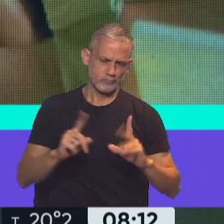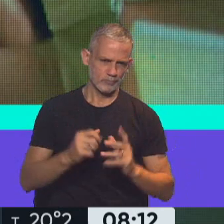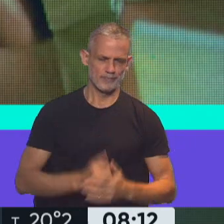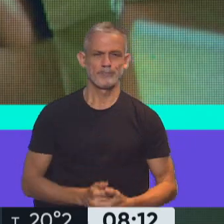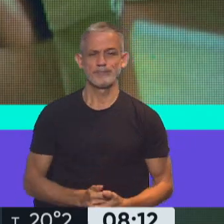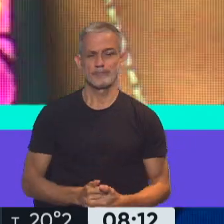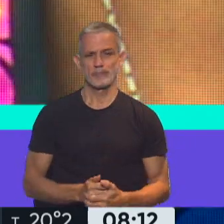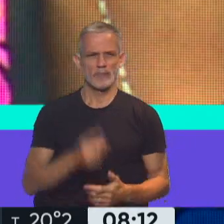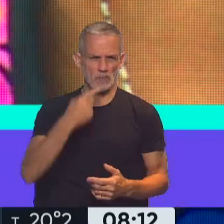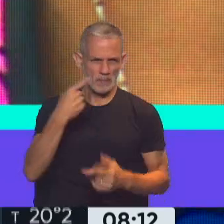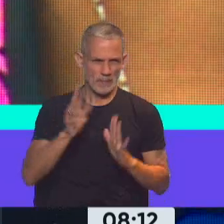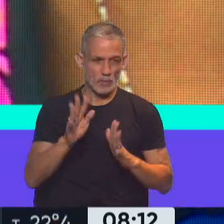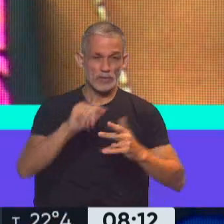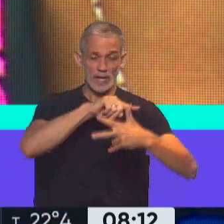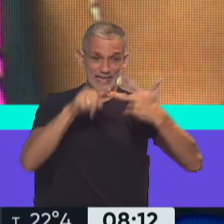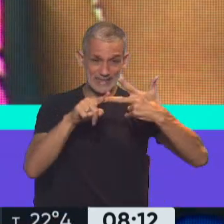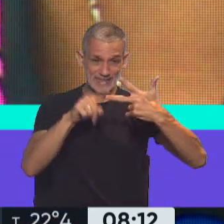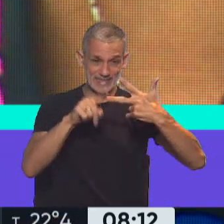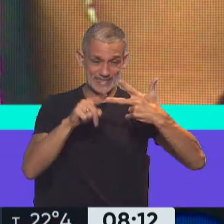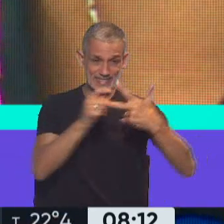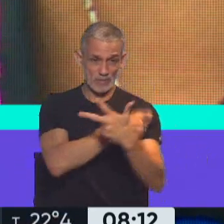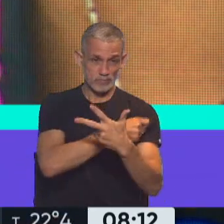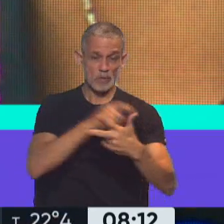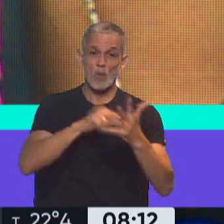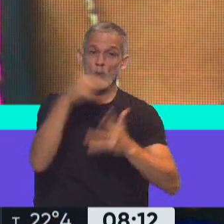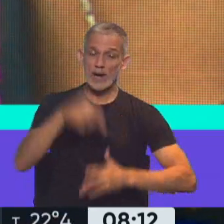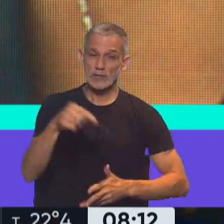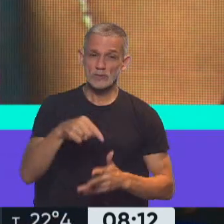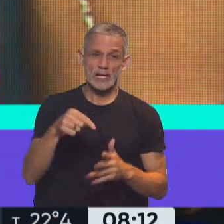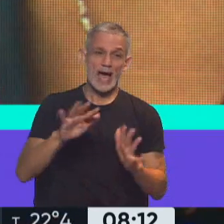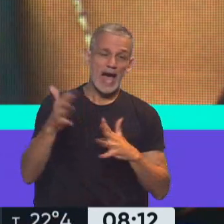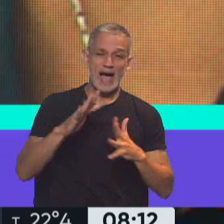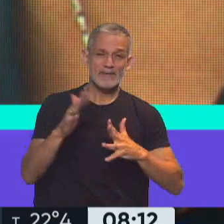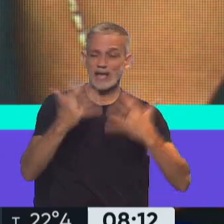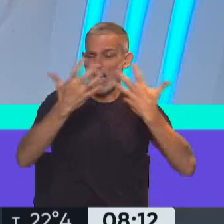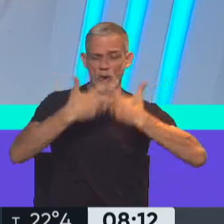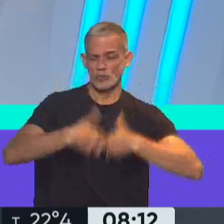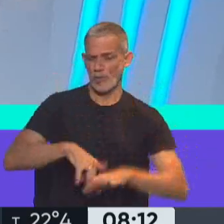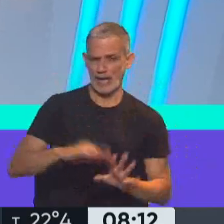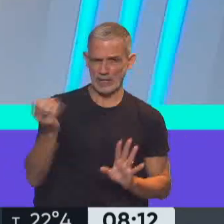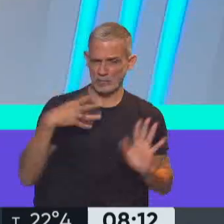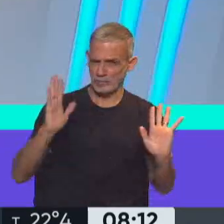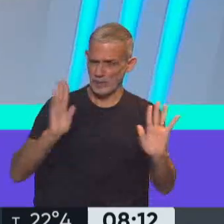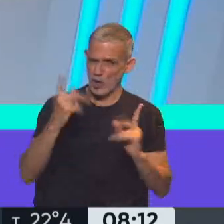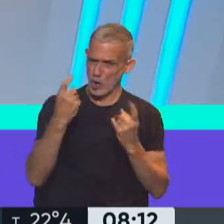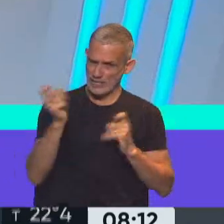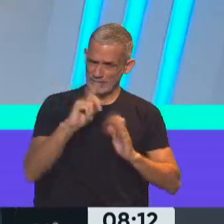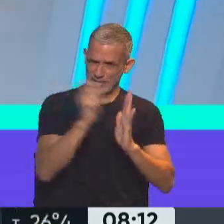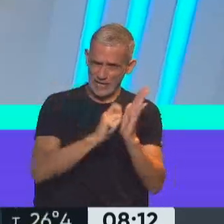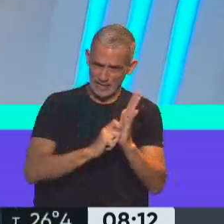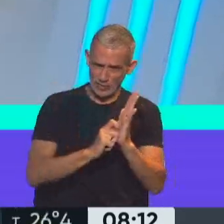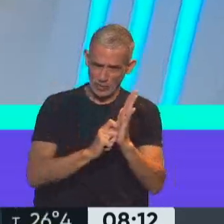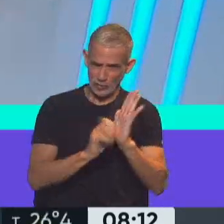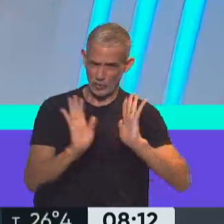vacuna en una consulta de la tercera dosis bueno acá desde venció de buenos aires- en algunos casos llega casi automáticamente no no no no es necesario en algunos casos la